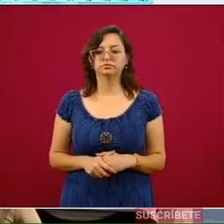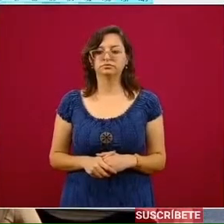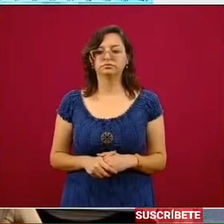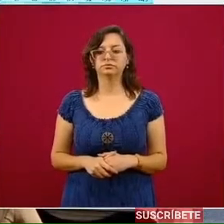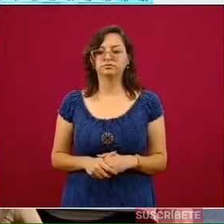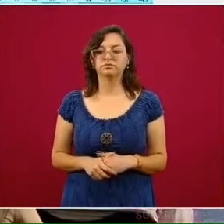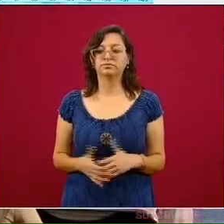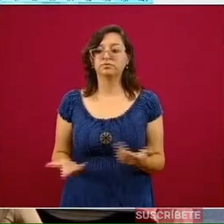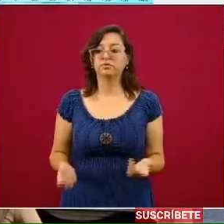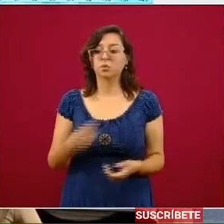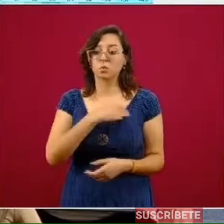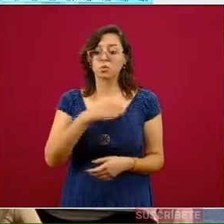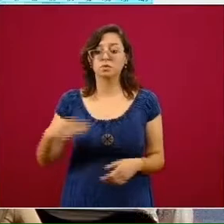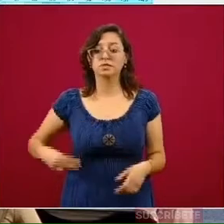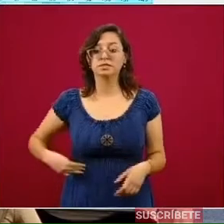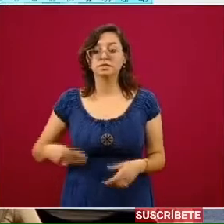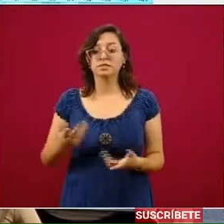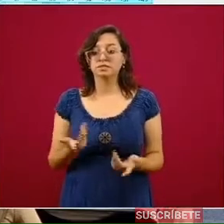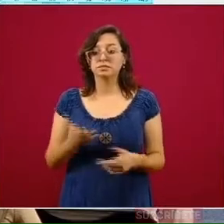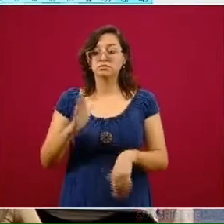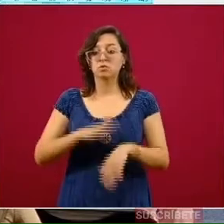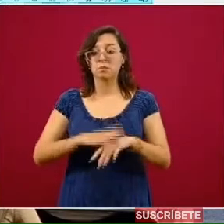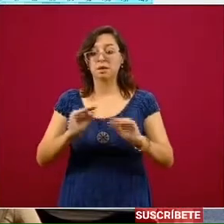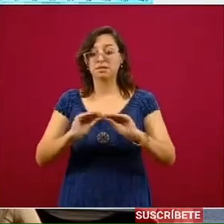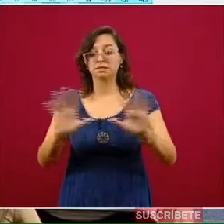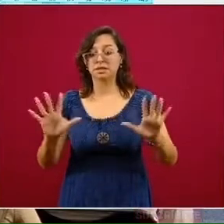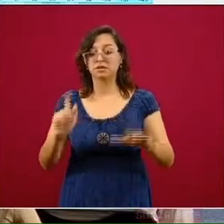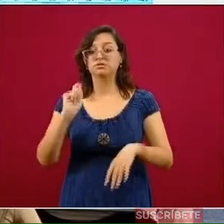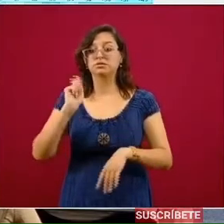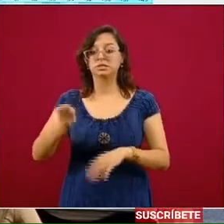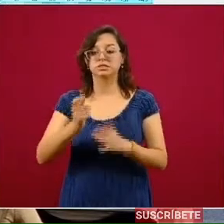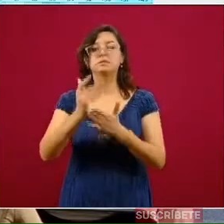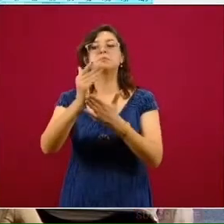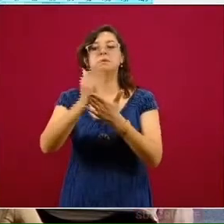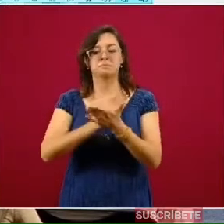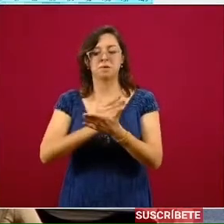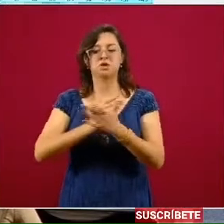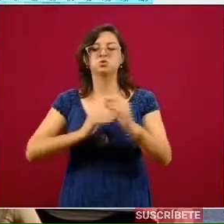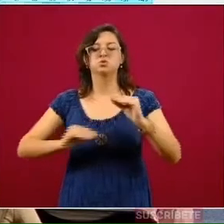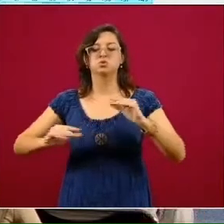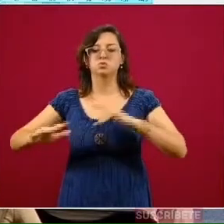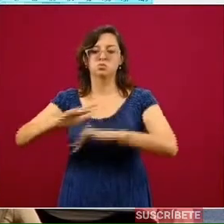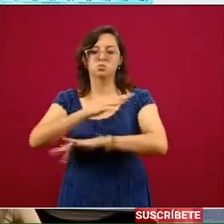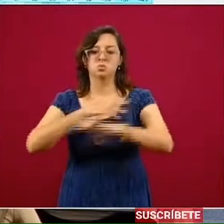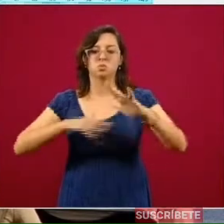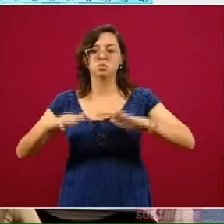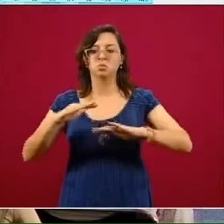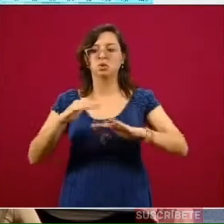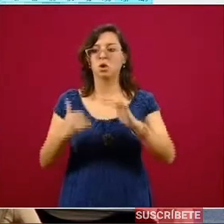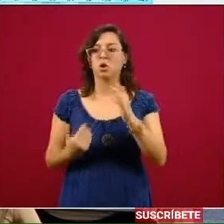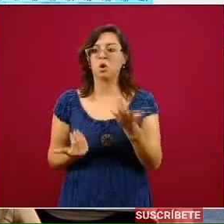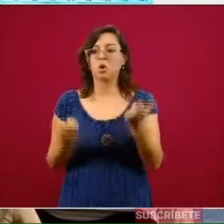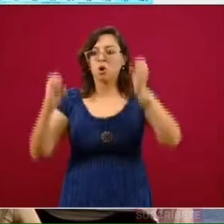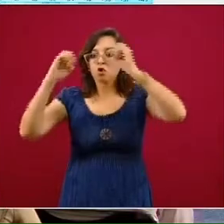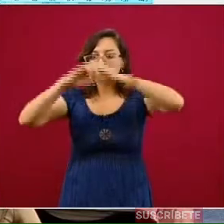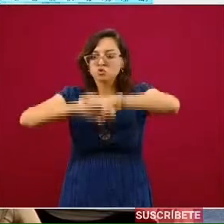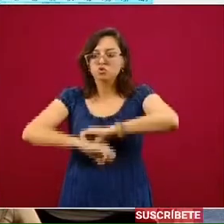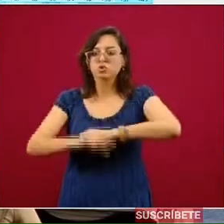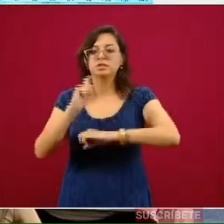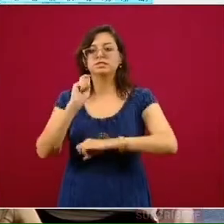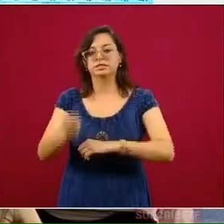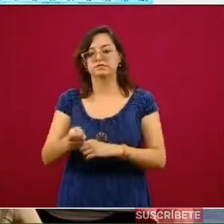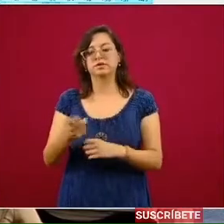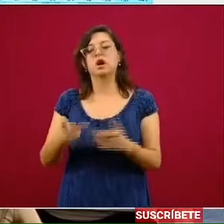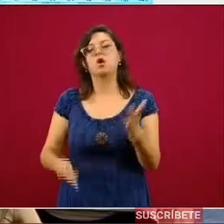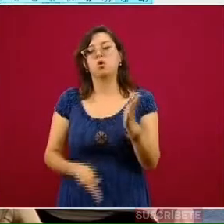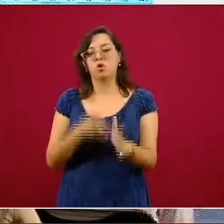empieza a bajar a colores más claros, quiere decir que pudo disminuir su movilidad y en la medida que el color va incrementándose otra vez en su intensidad, se